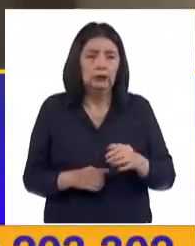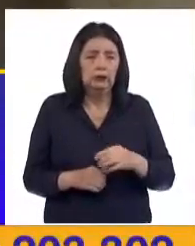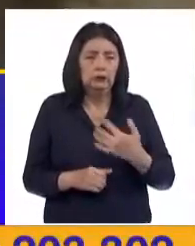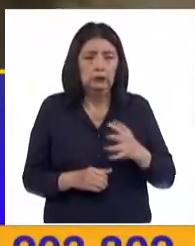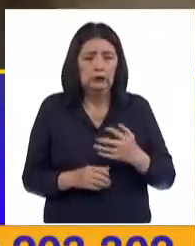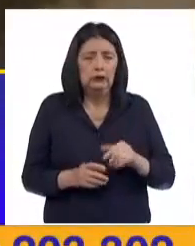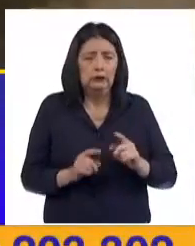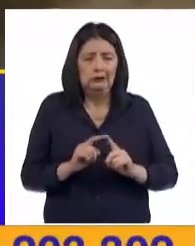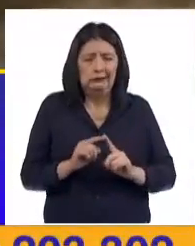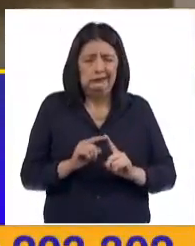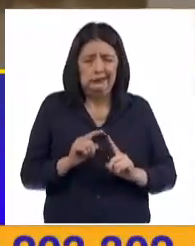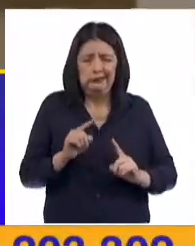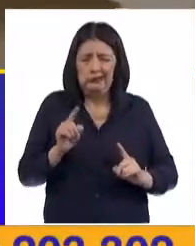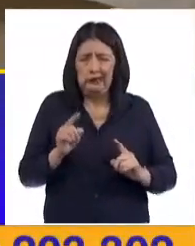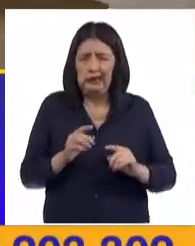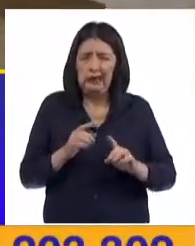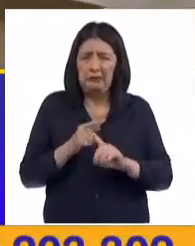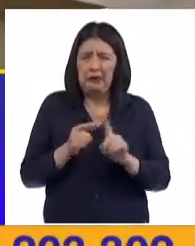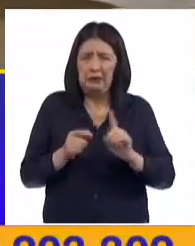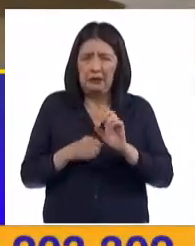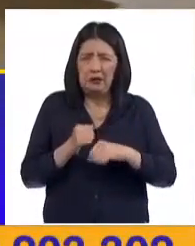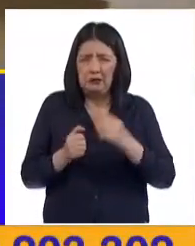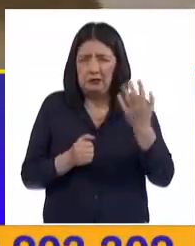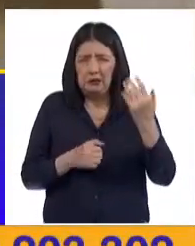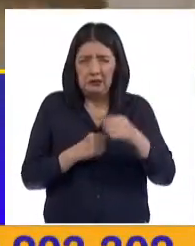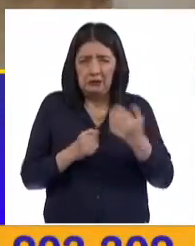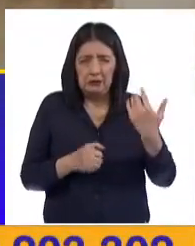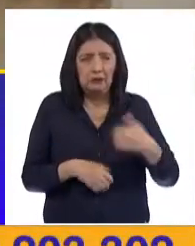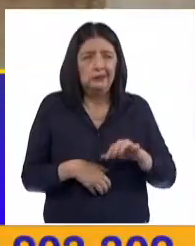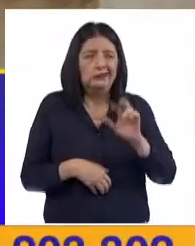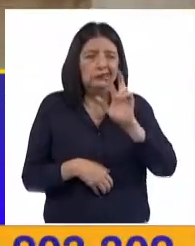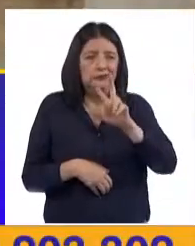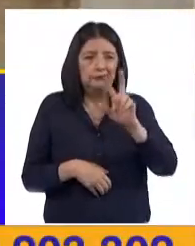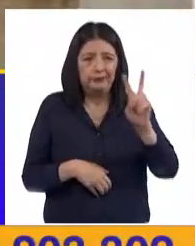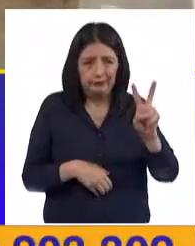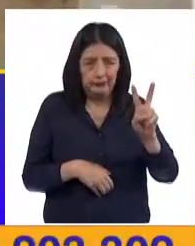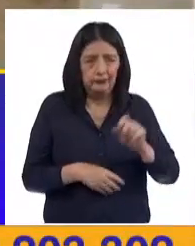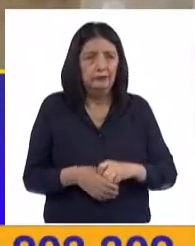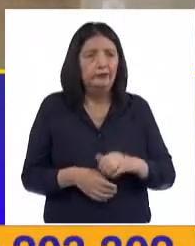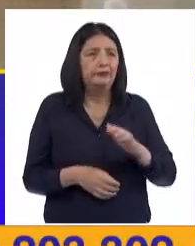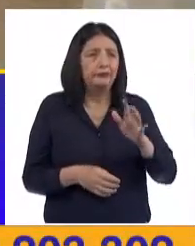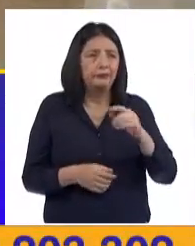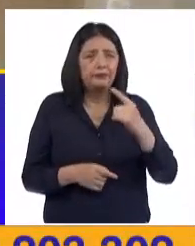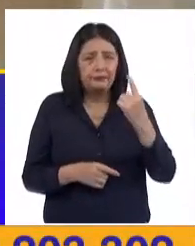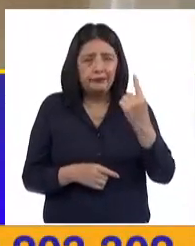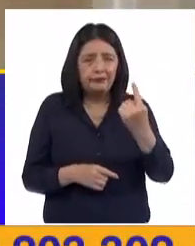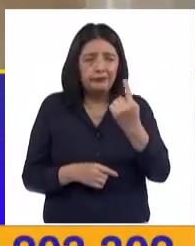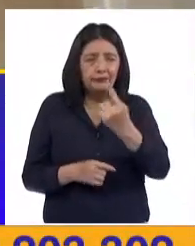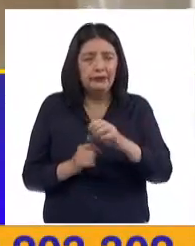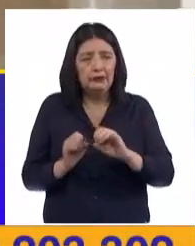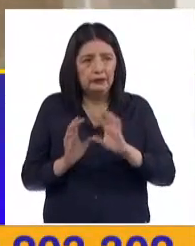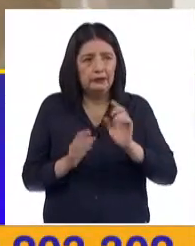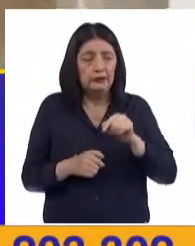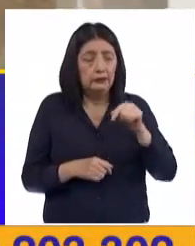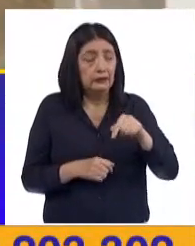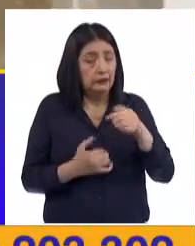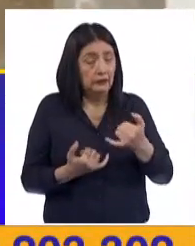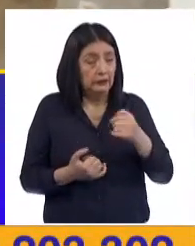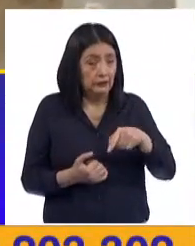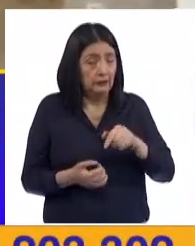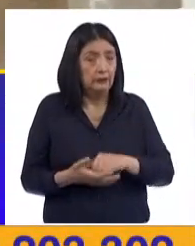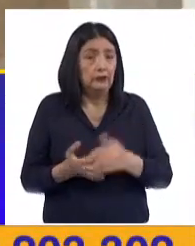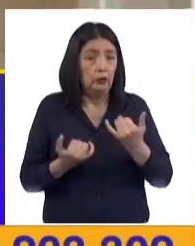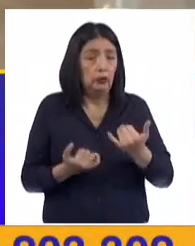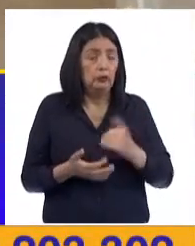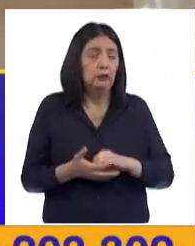picos más altos que tuvimos a medio año aproximadamente el año pasado, llegamos a 32 en promedio diario. Y esta tendencia de